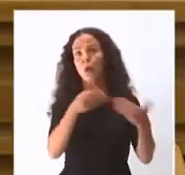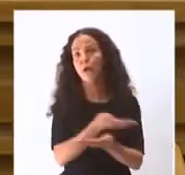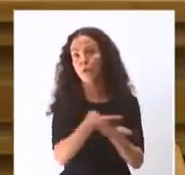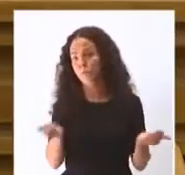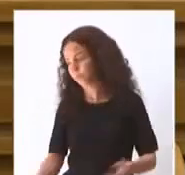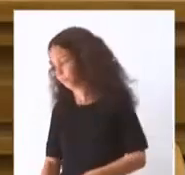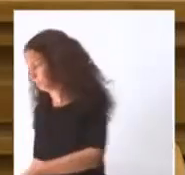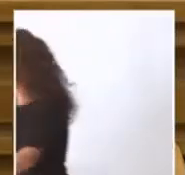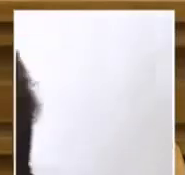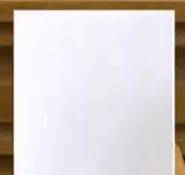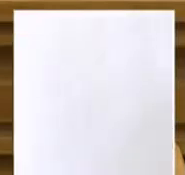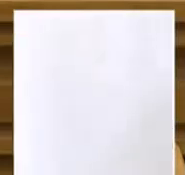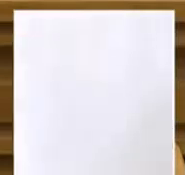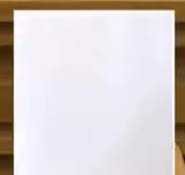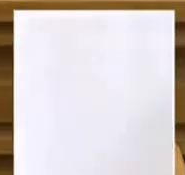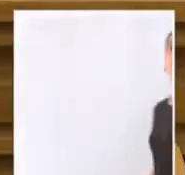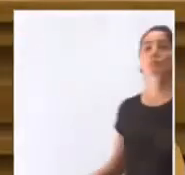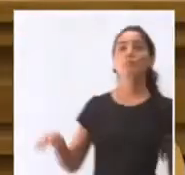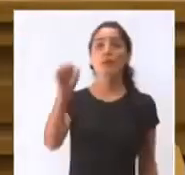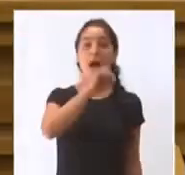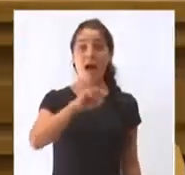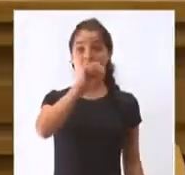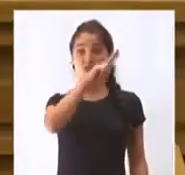sistema a comienzos del 2022